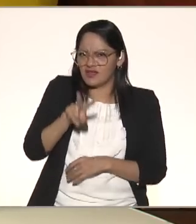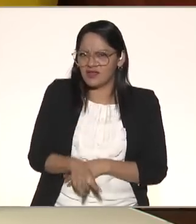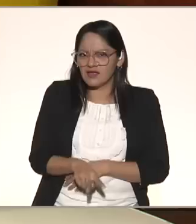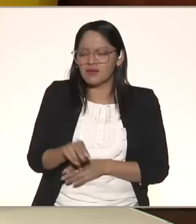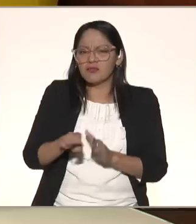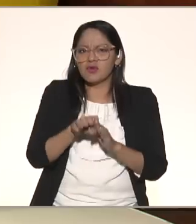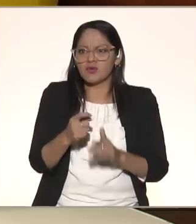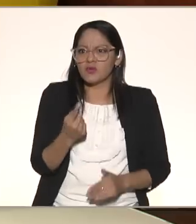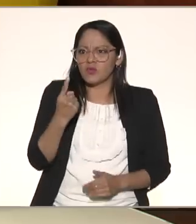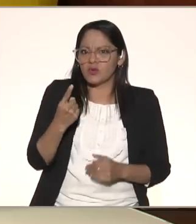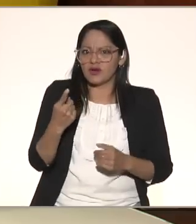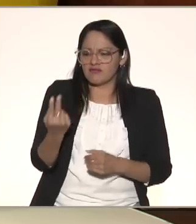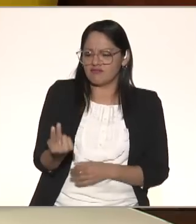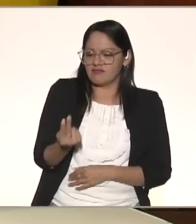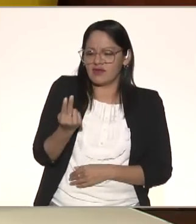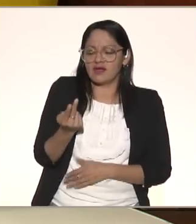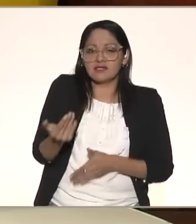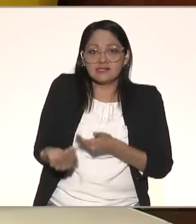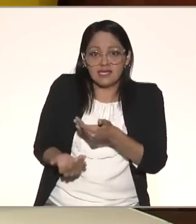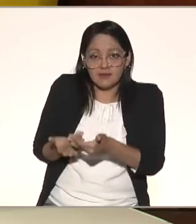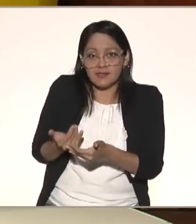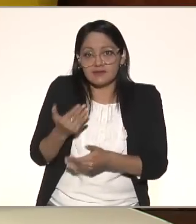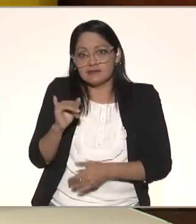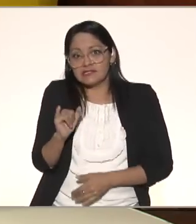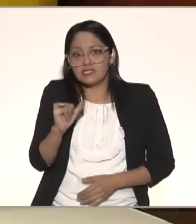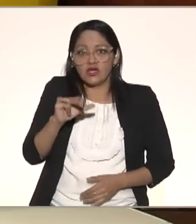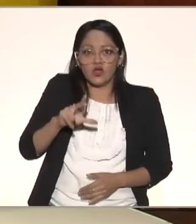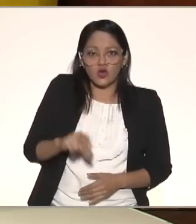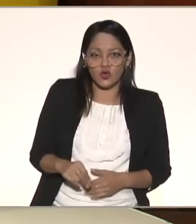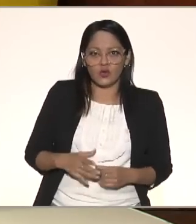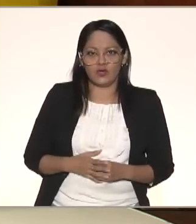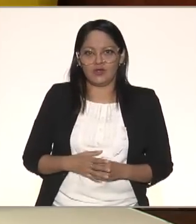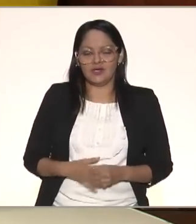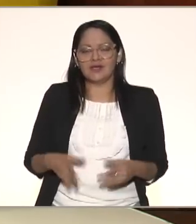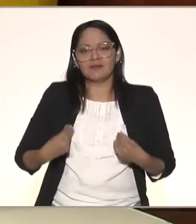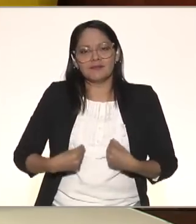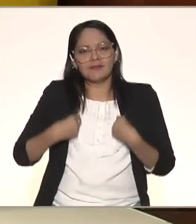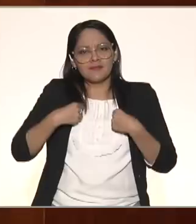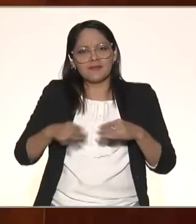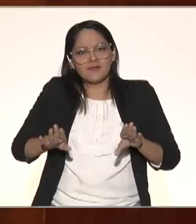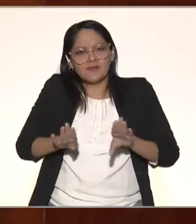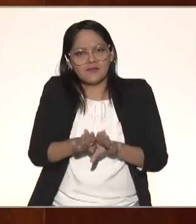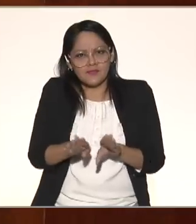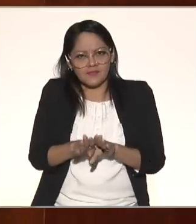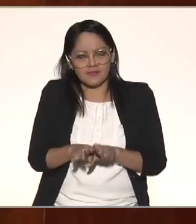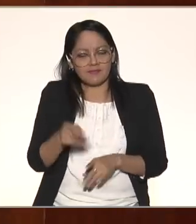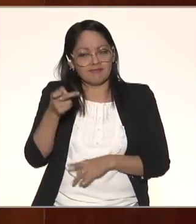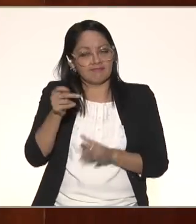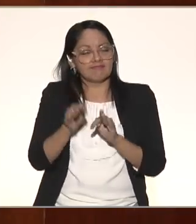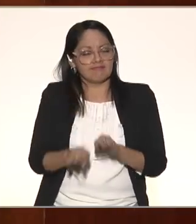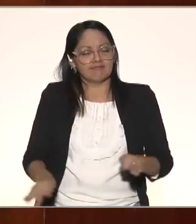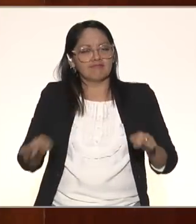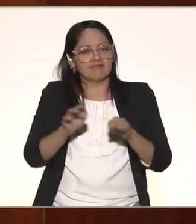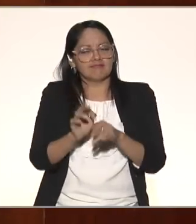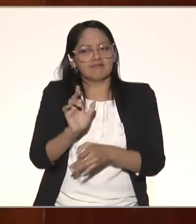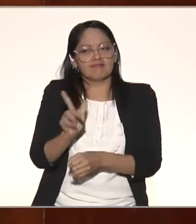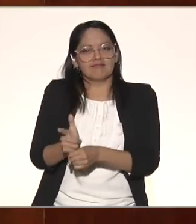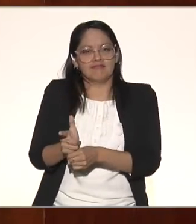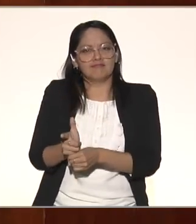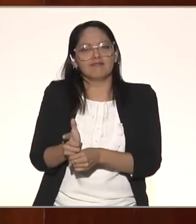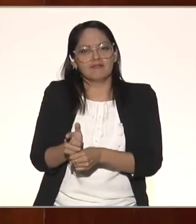a una pareja o no y en este tipo de vida. Es muy importante darse cuenta de